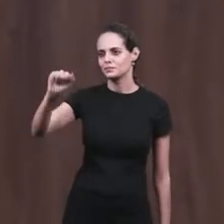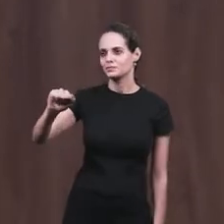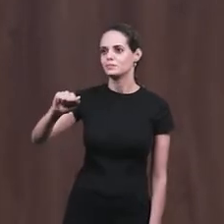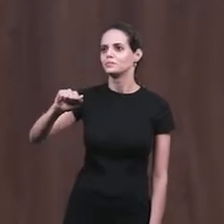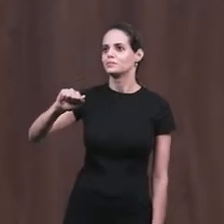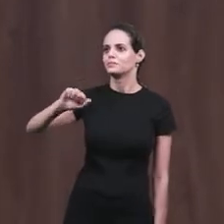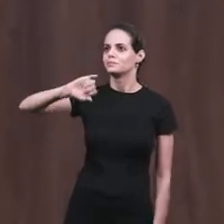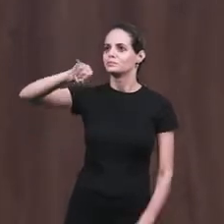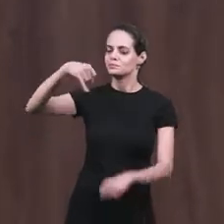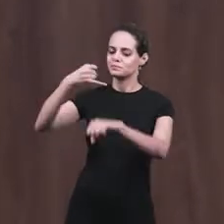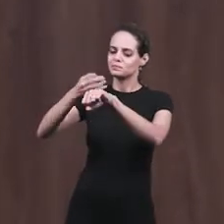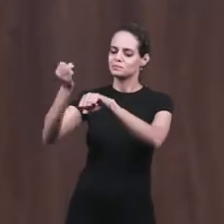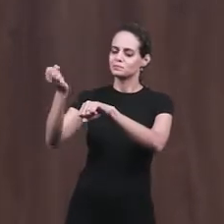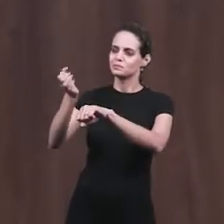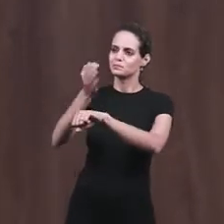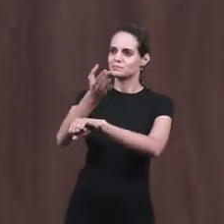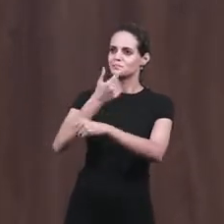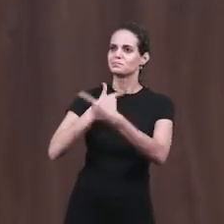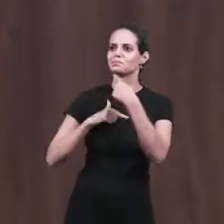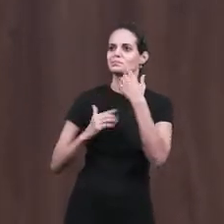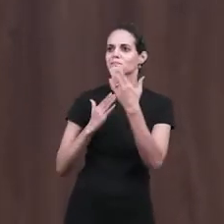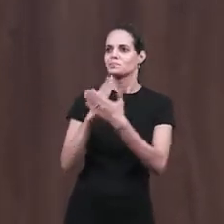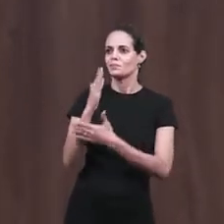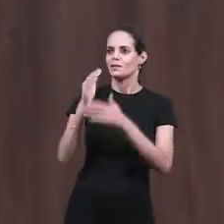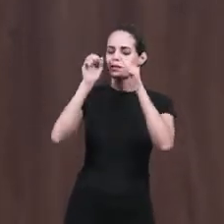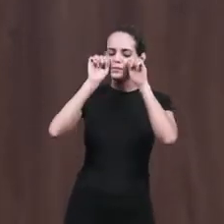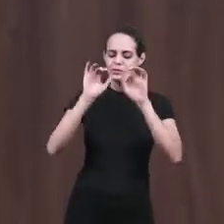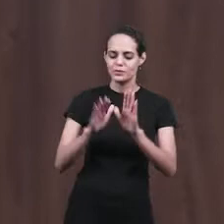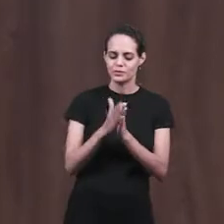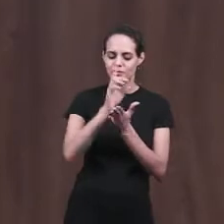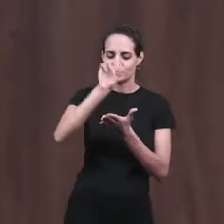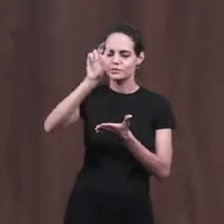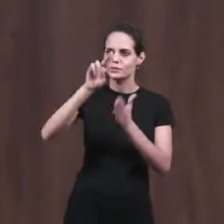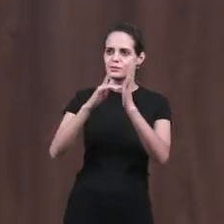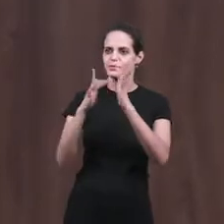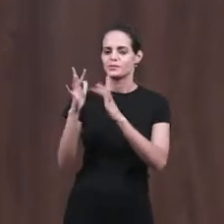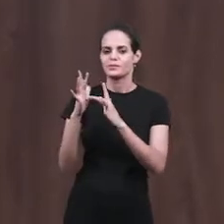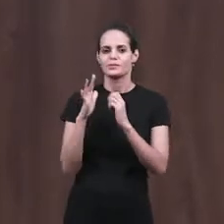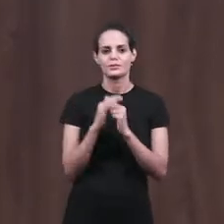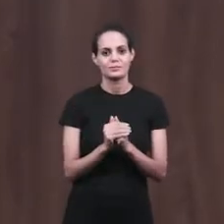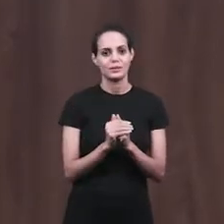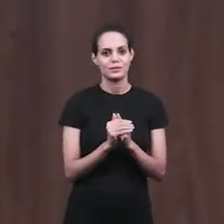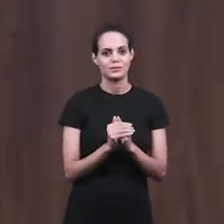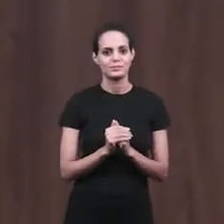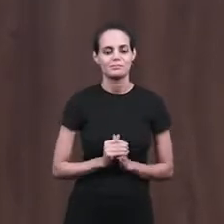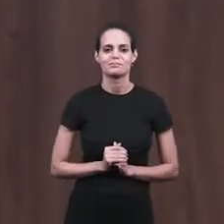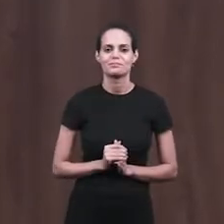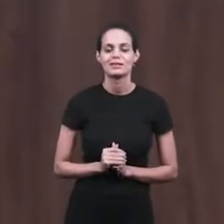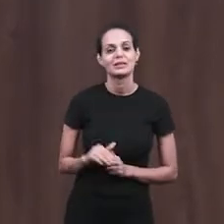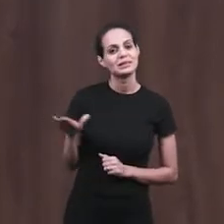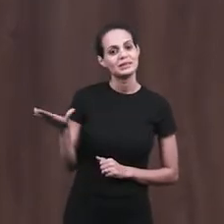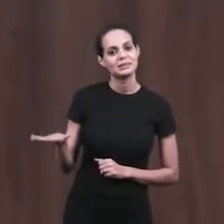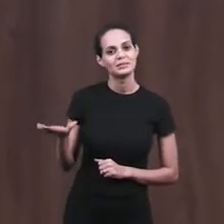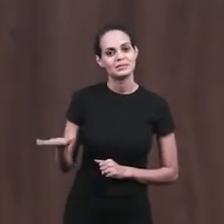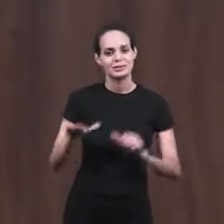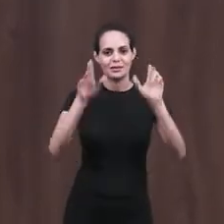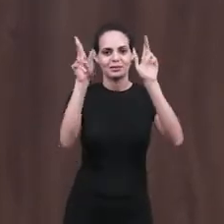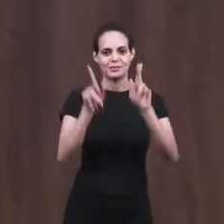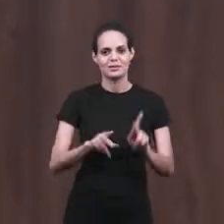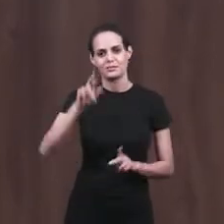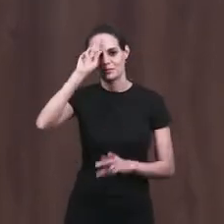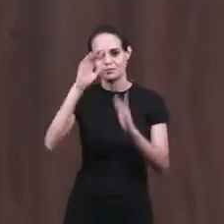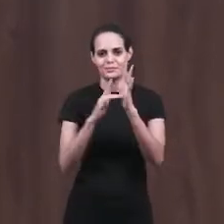celestial. Bendícenos, oh Dios, con tu palabra. En nombre de Jesús. Amén. Intermedios,